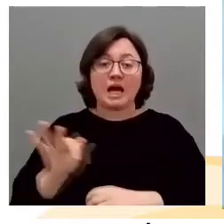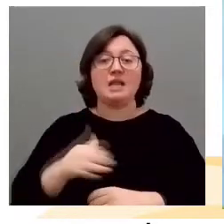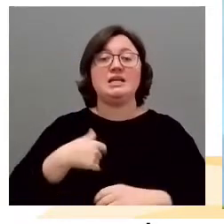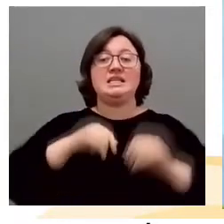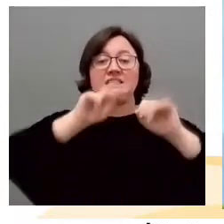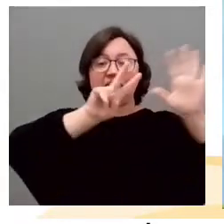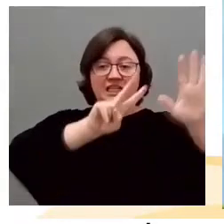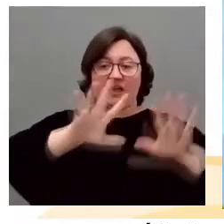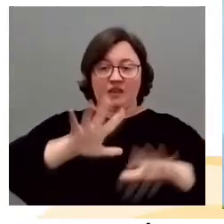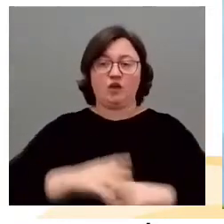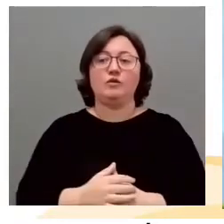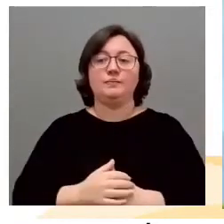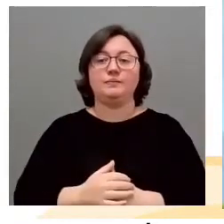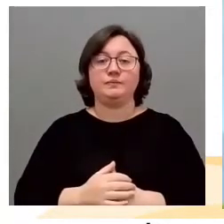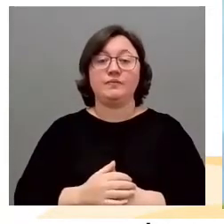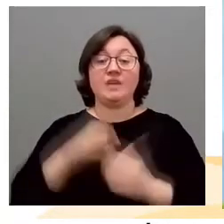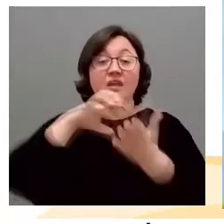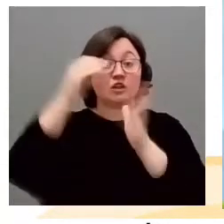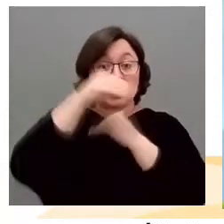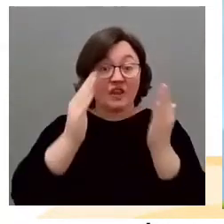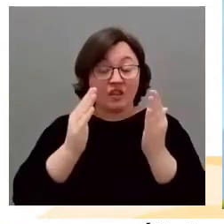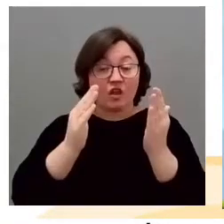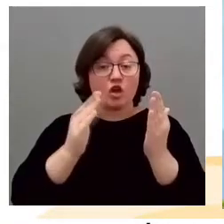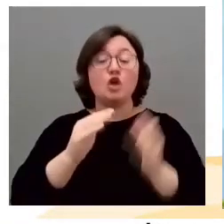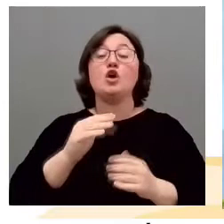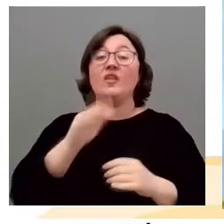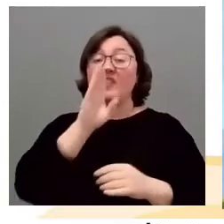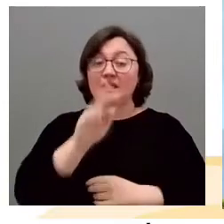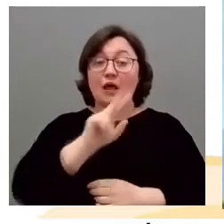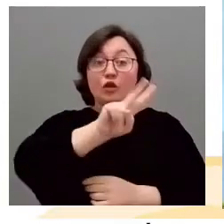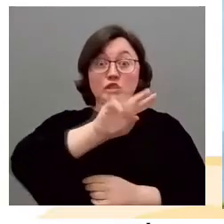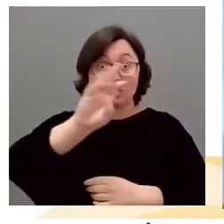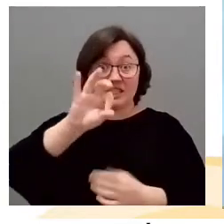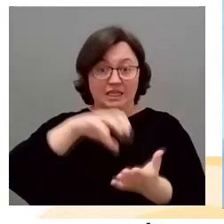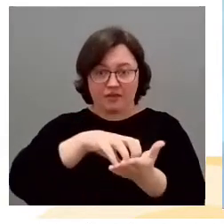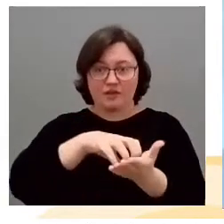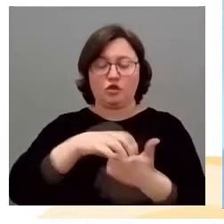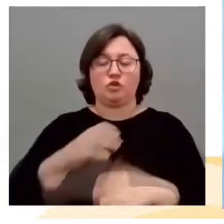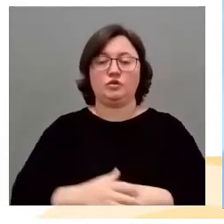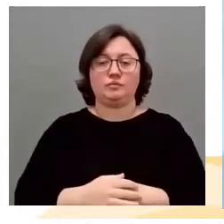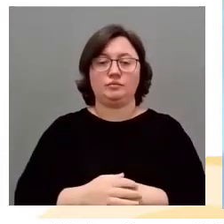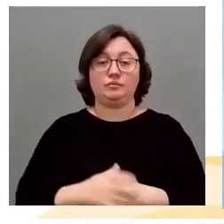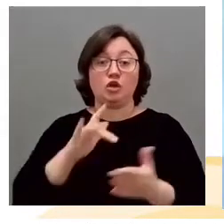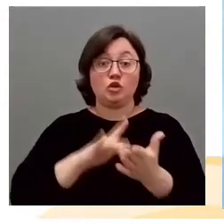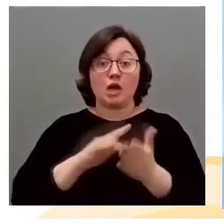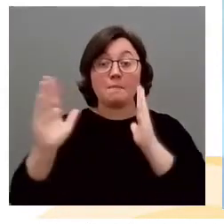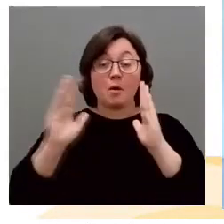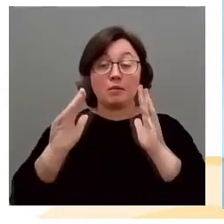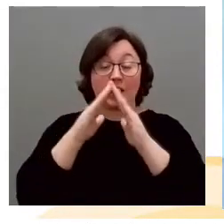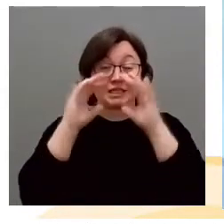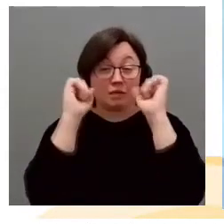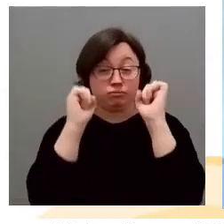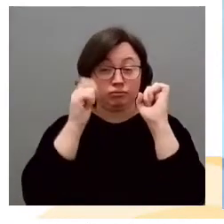230 centros de atención directa. Cuando recordamos lo que hemos vivido durante el confinamiento activo, dolor